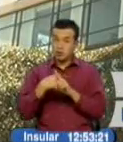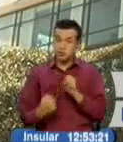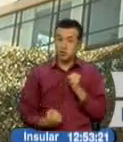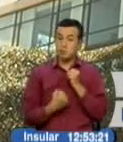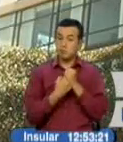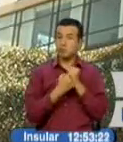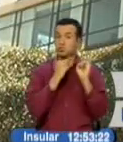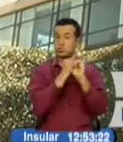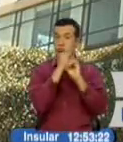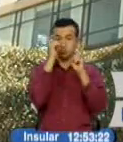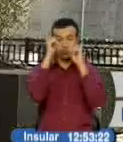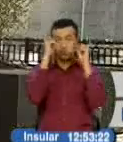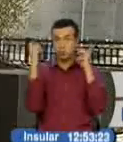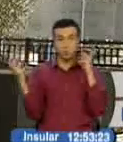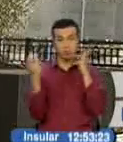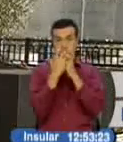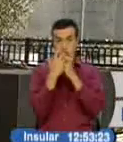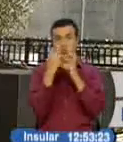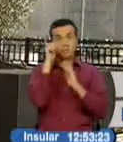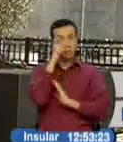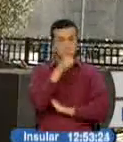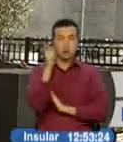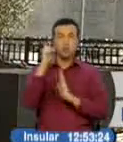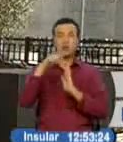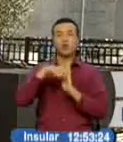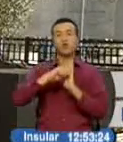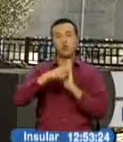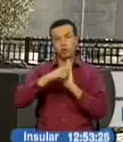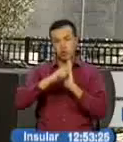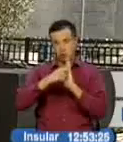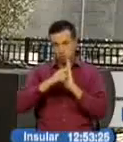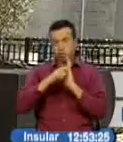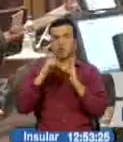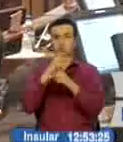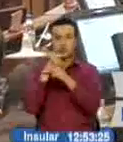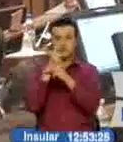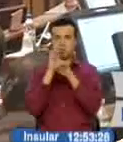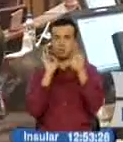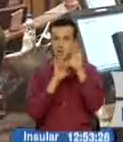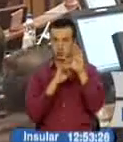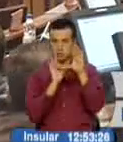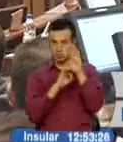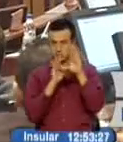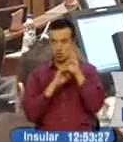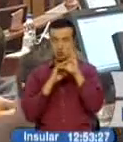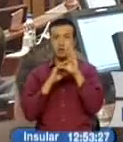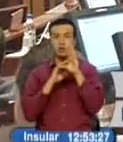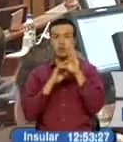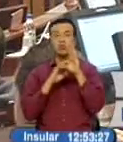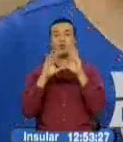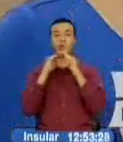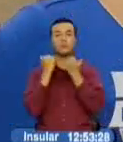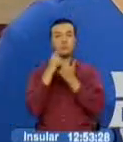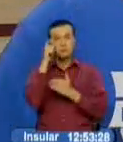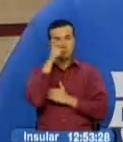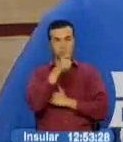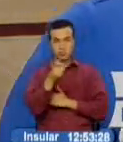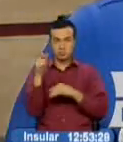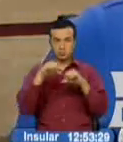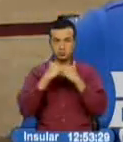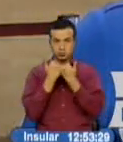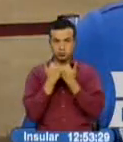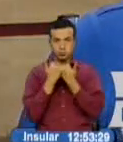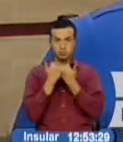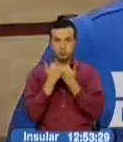de las instituciones de control, como Fiscalía, Contraloría, Consejo de Participación Ciudadana o la Comisión de Fiscalización de la Asamblea. Es decir, hay funciones